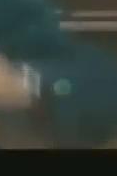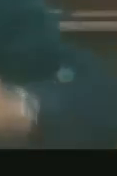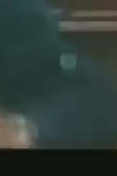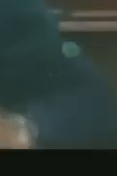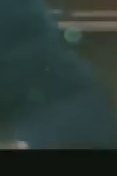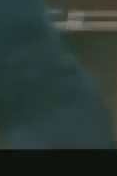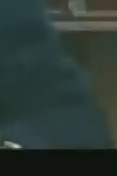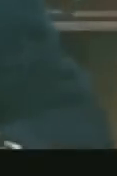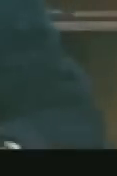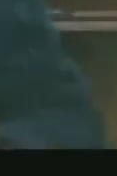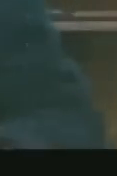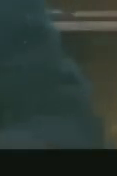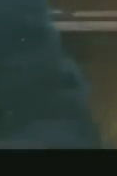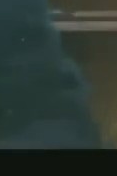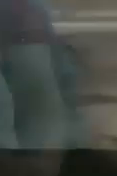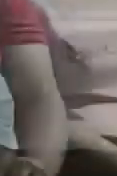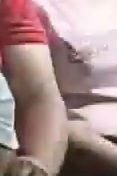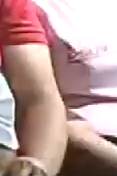patria!